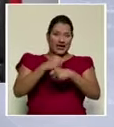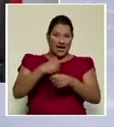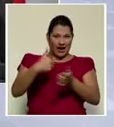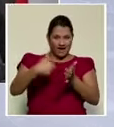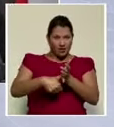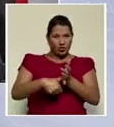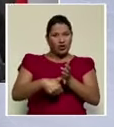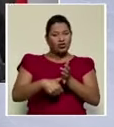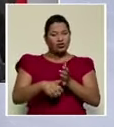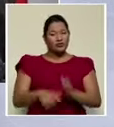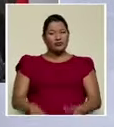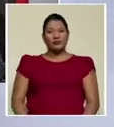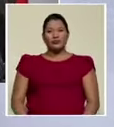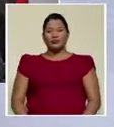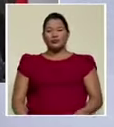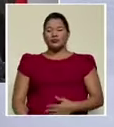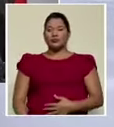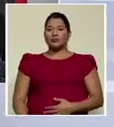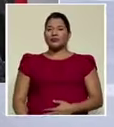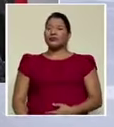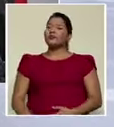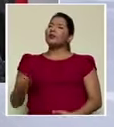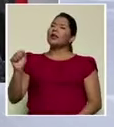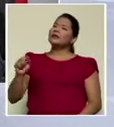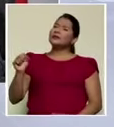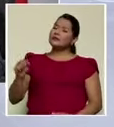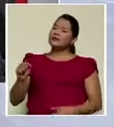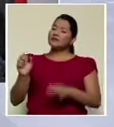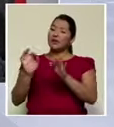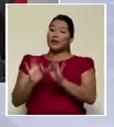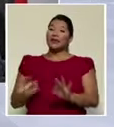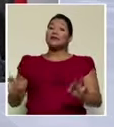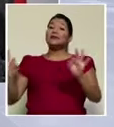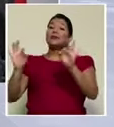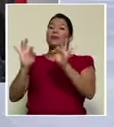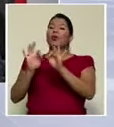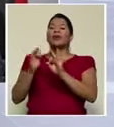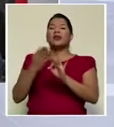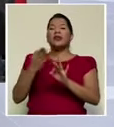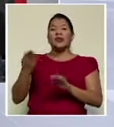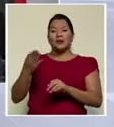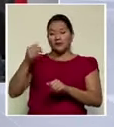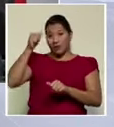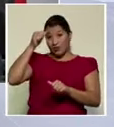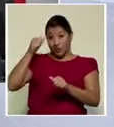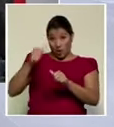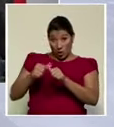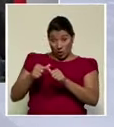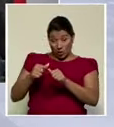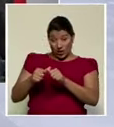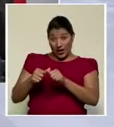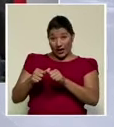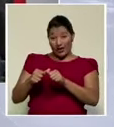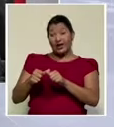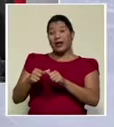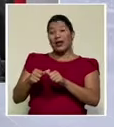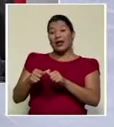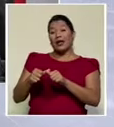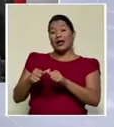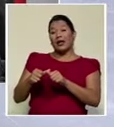un meteorito. Sí, es importante recordar que los organismos